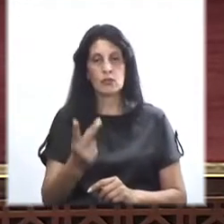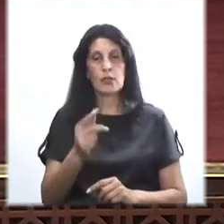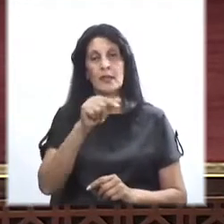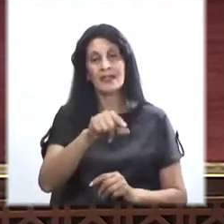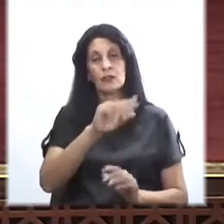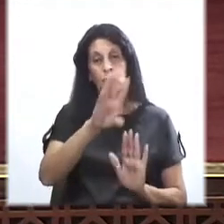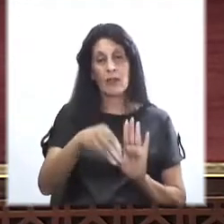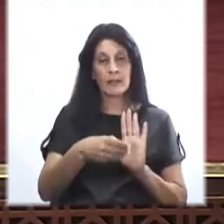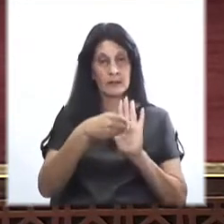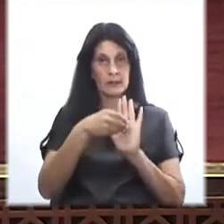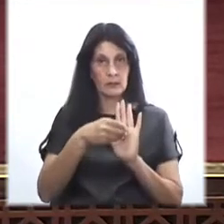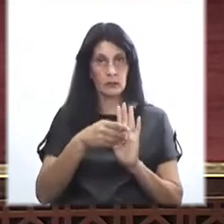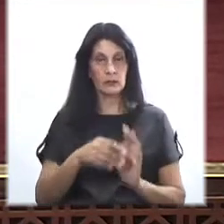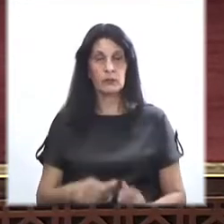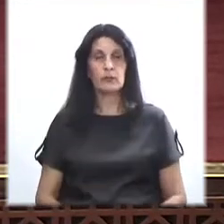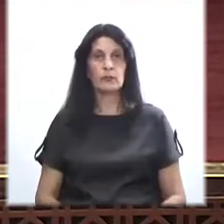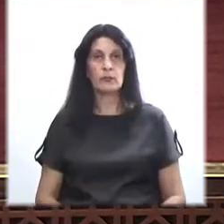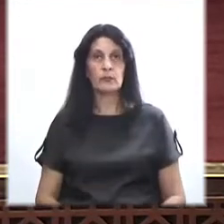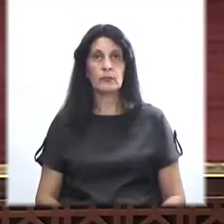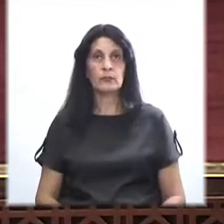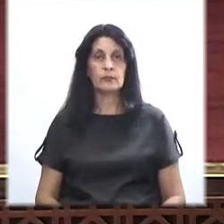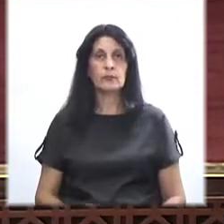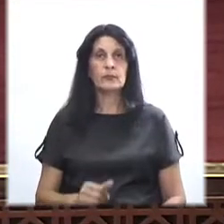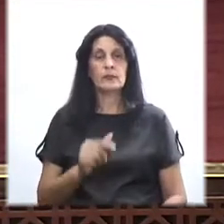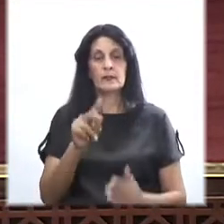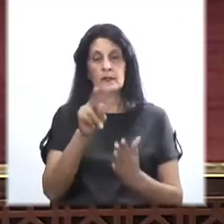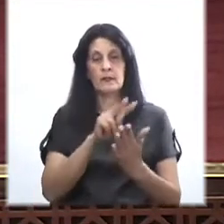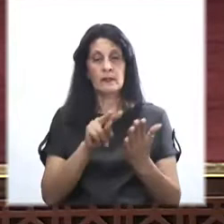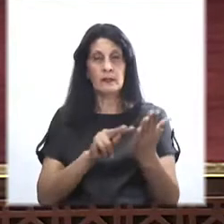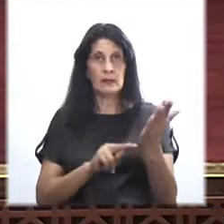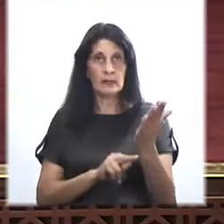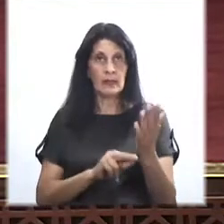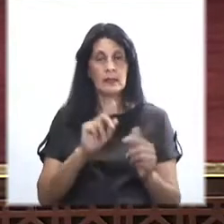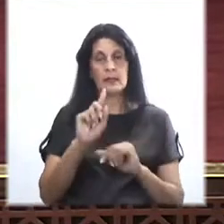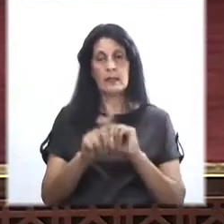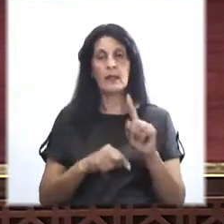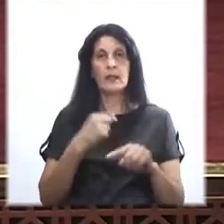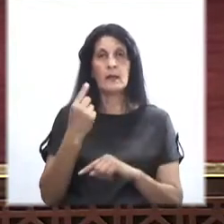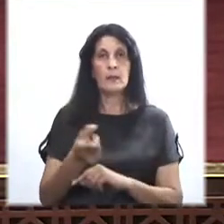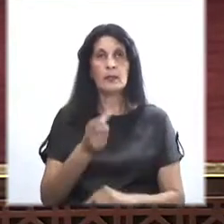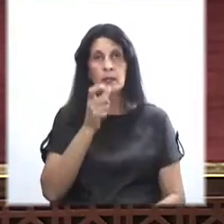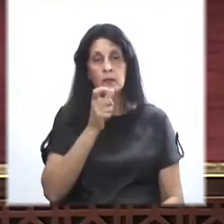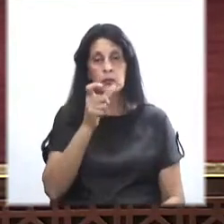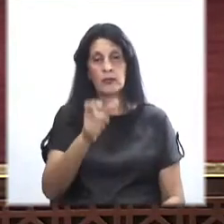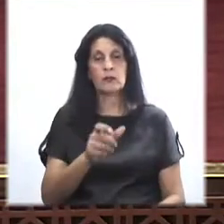aditivos se le harán lectura y después en la fundamentación de voto